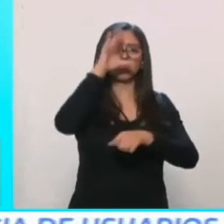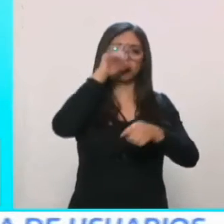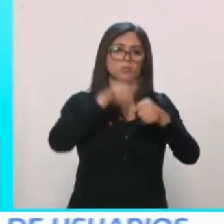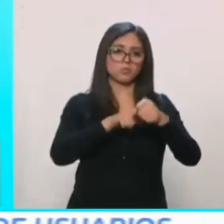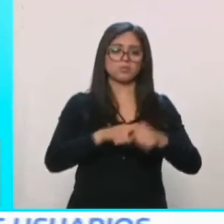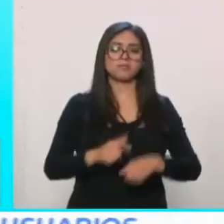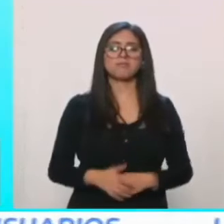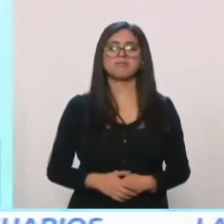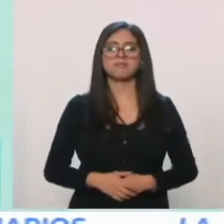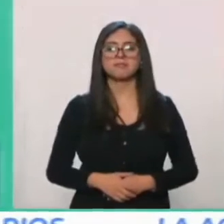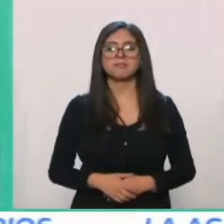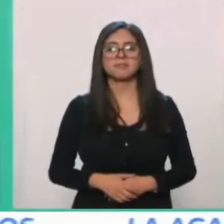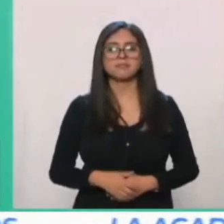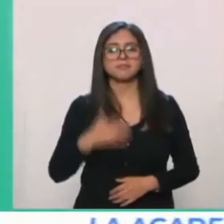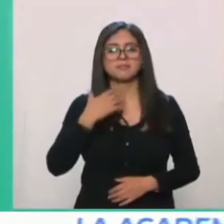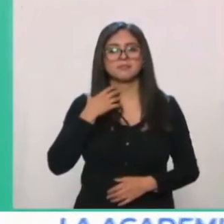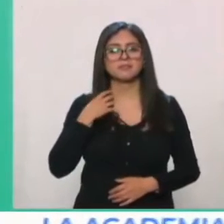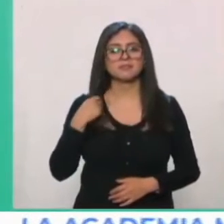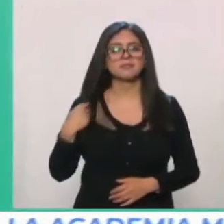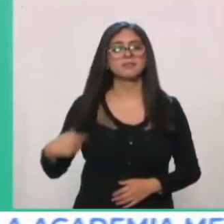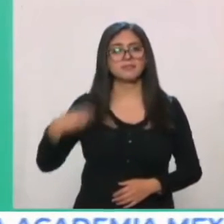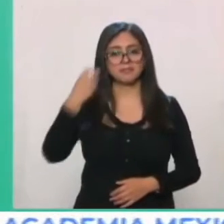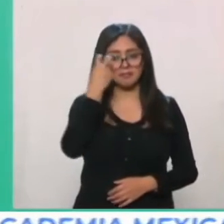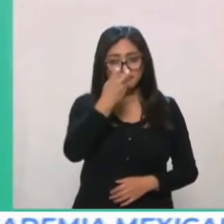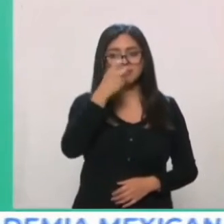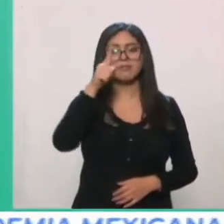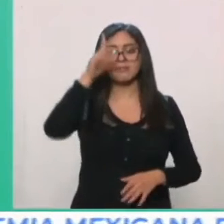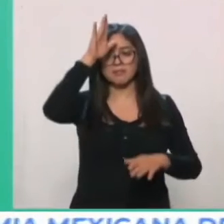los ejes rectores de la política de